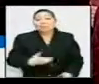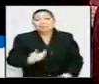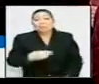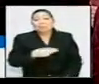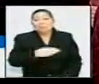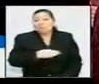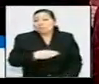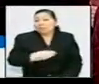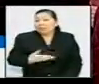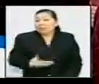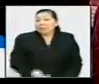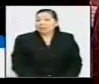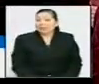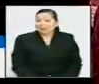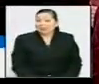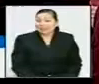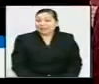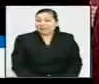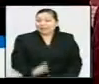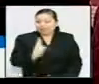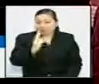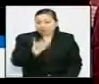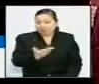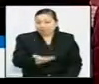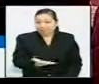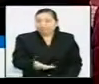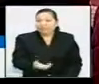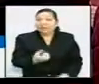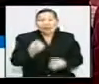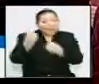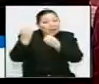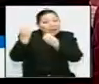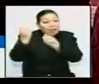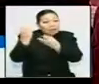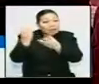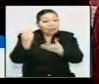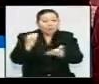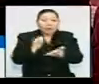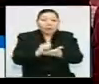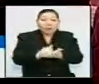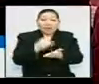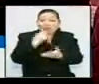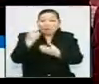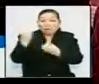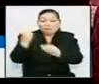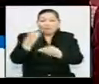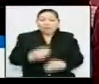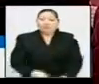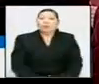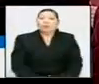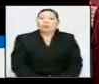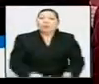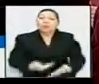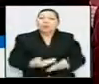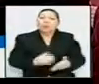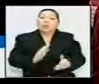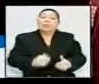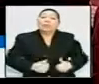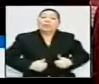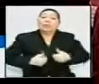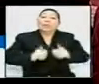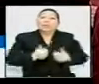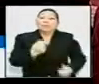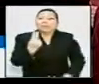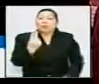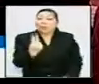ministro, presidente, a través de la mesa, informar o que nos informe la hoja de vida de